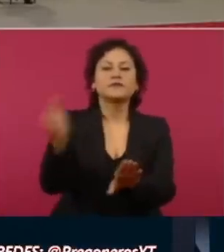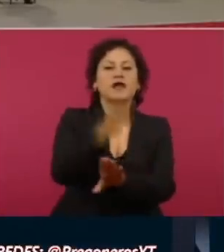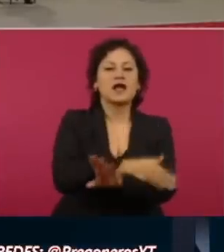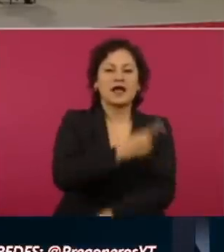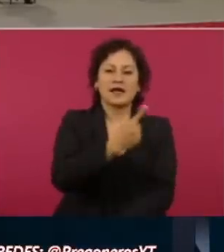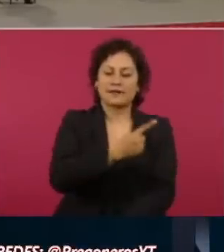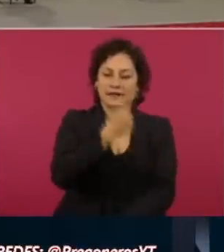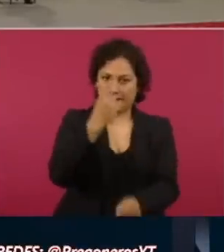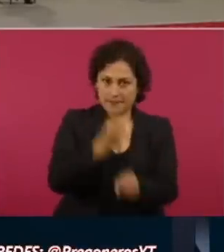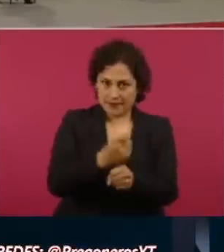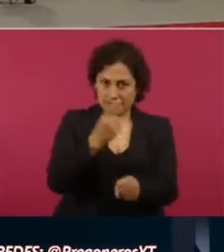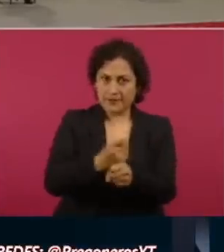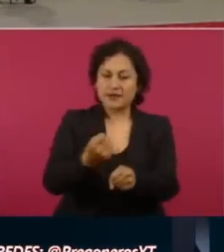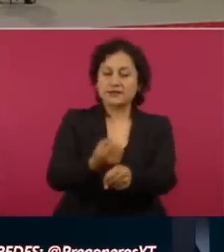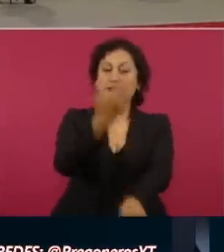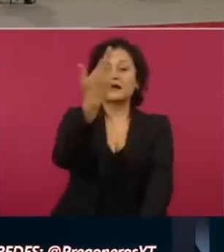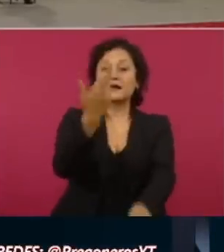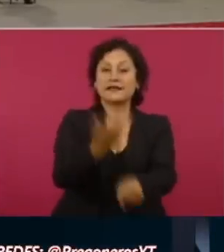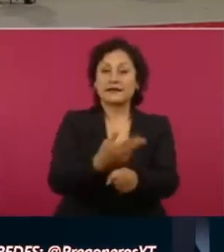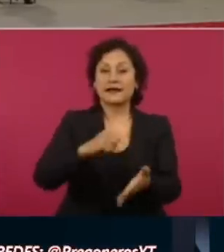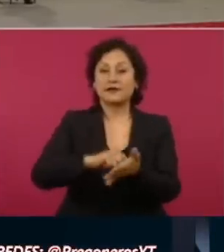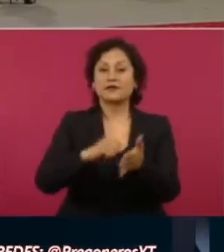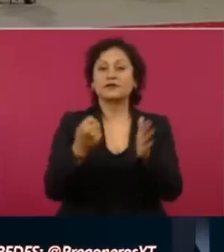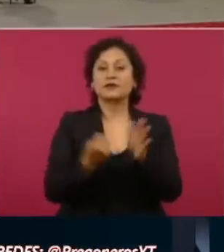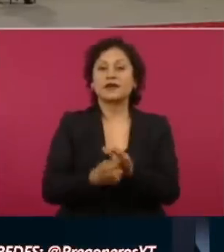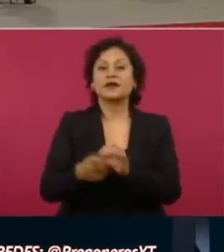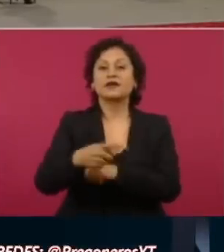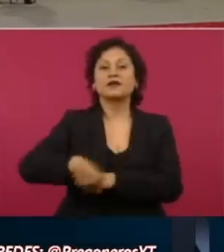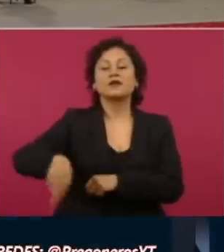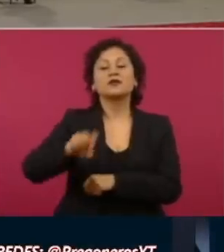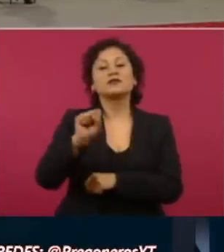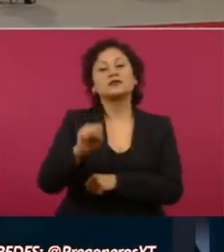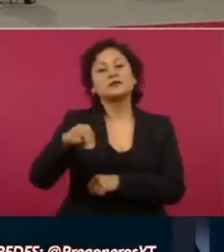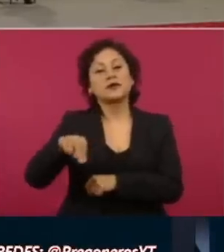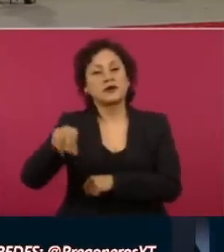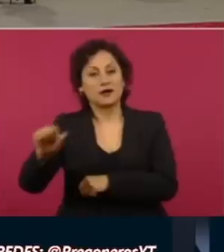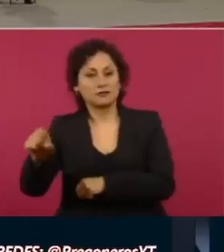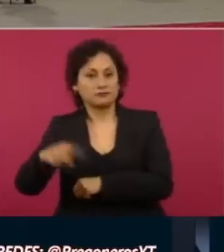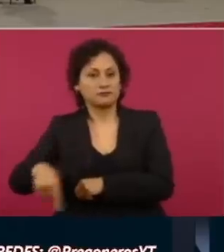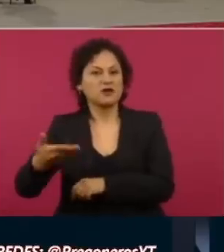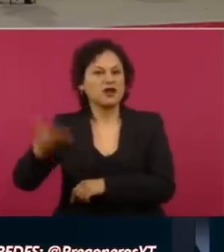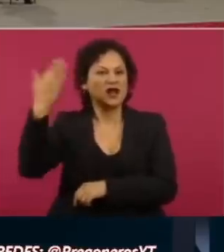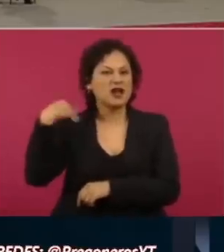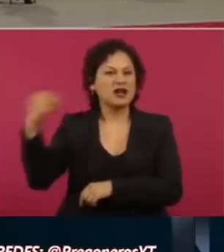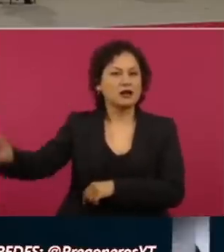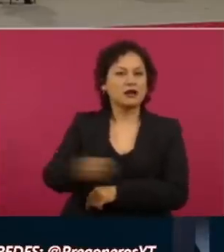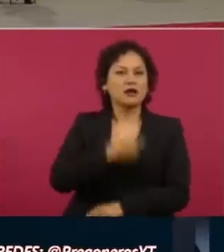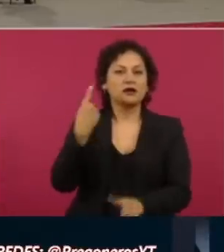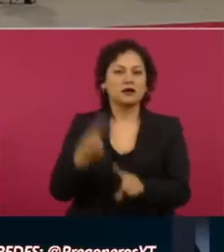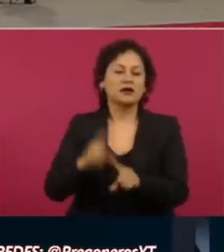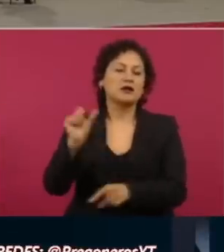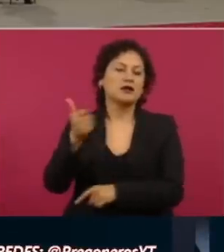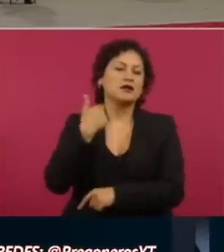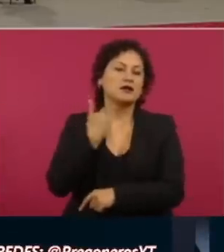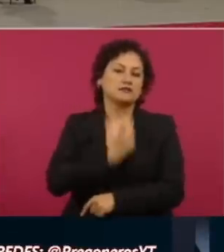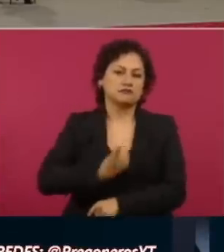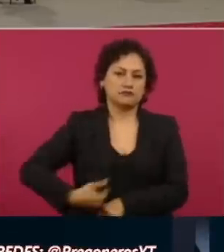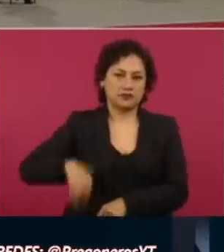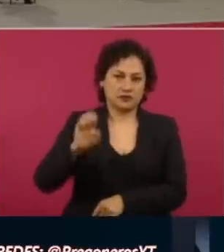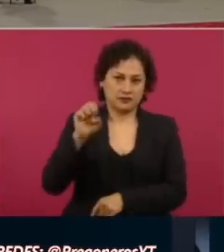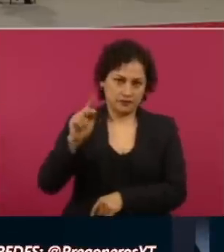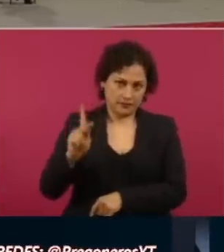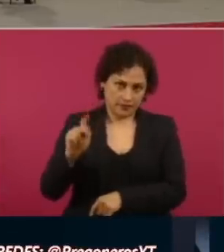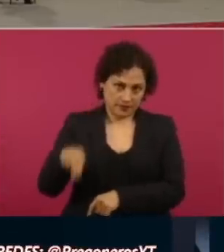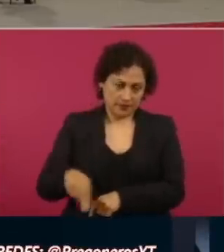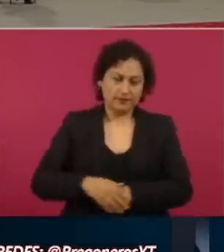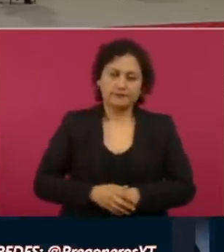sistema anticorrupción con peña nieto apoyado por la organización transparencia mexicana y ya ven